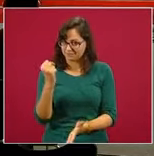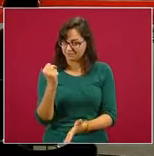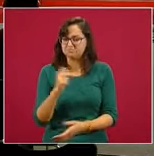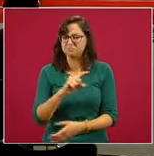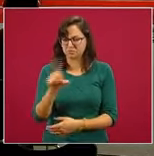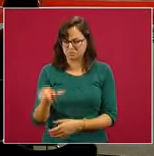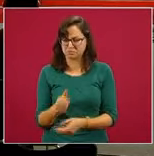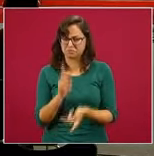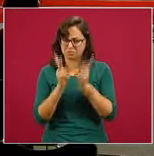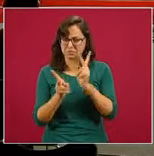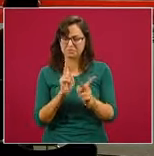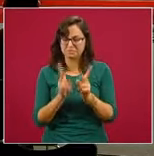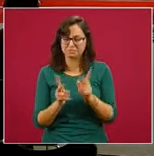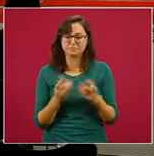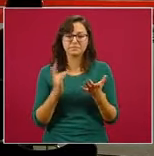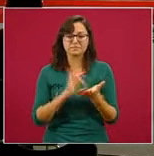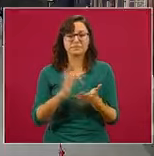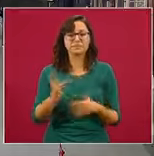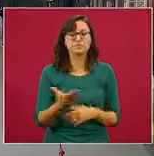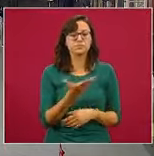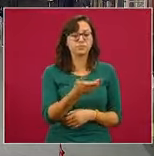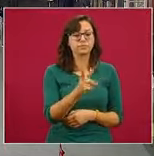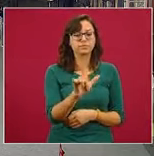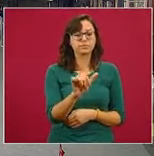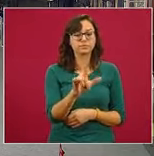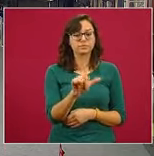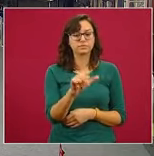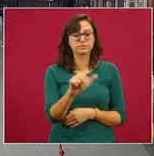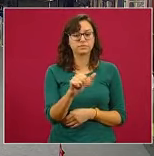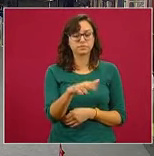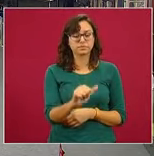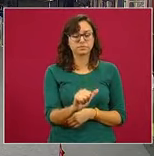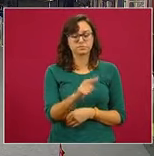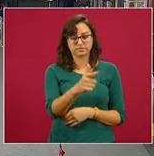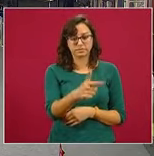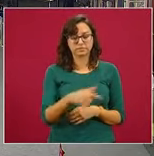podemos comentar. Gracias. Liliana Noble, Pulso Saludable.